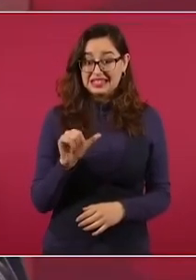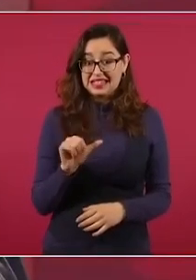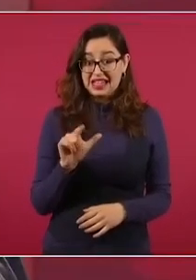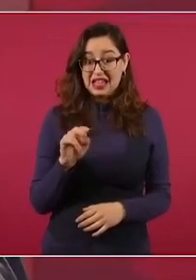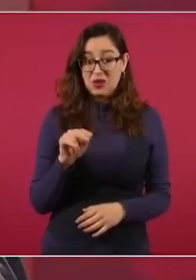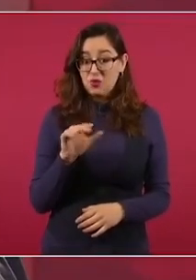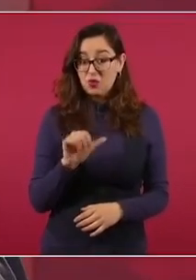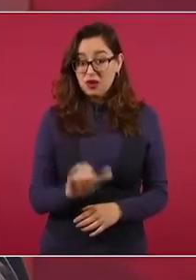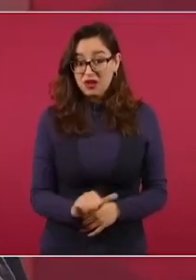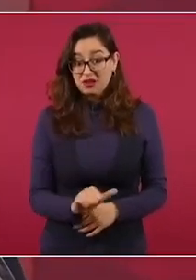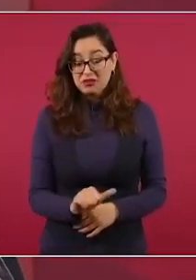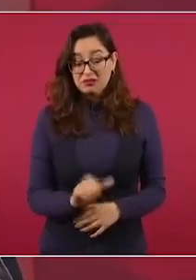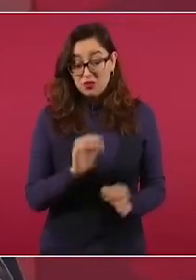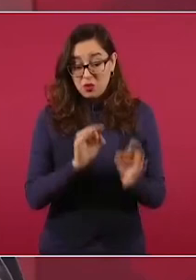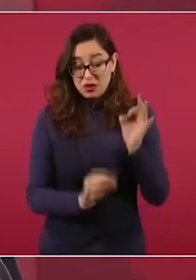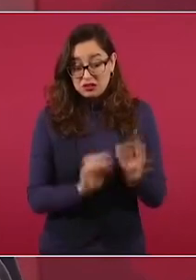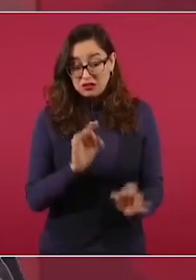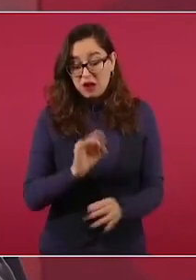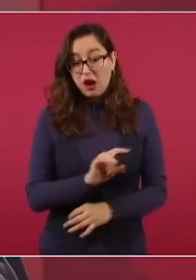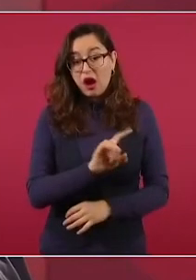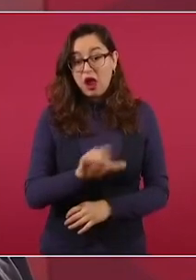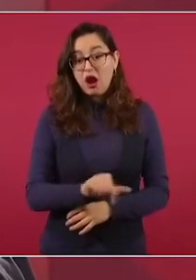bastante, pienso yo,